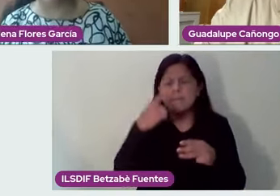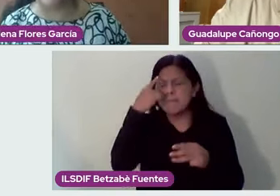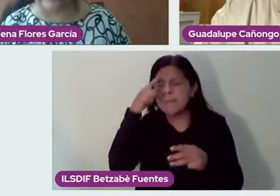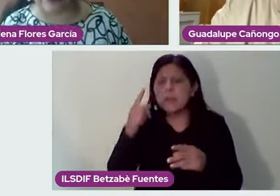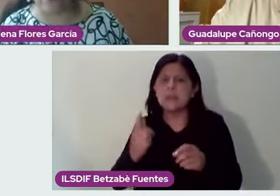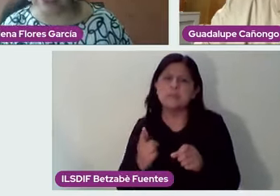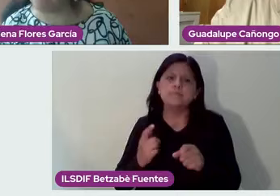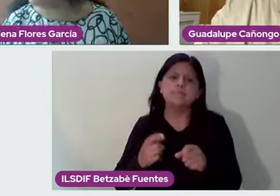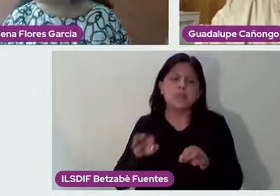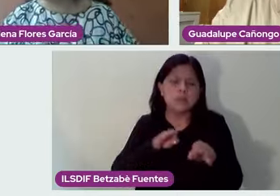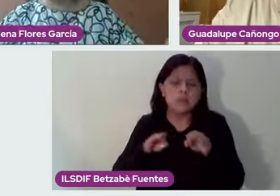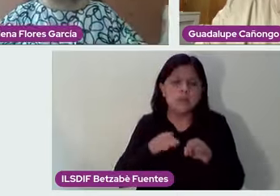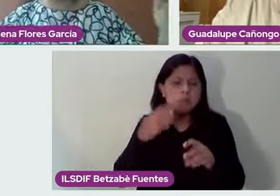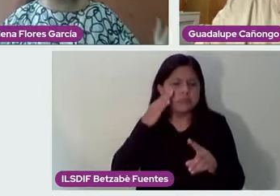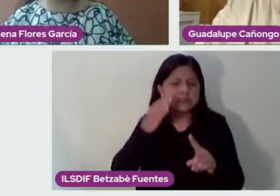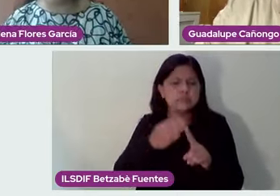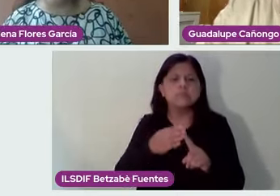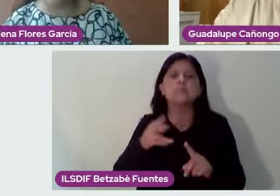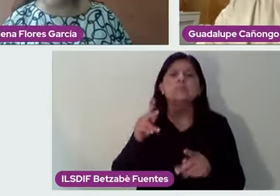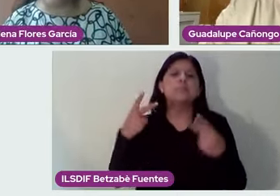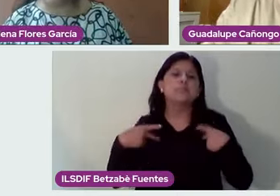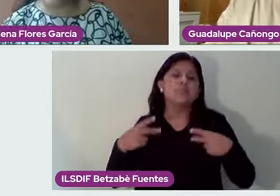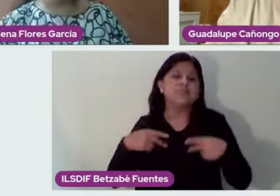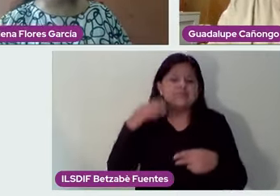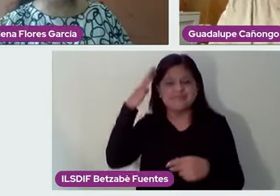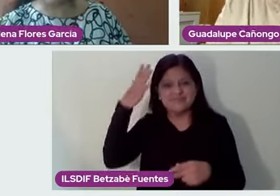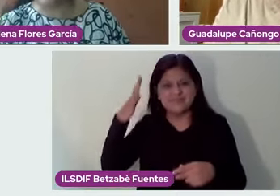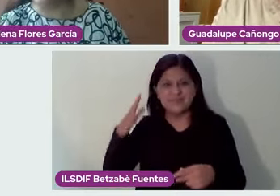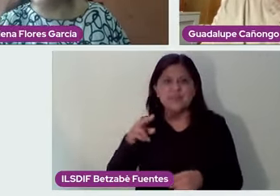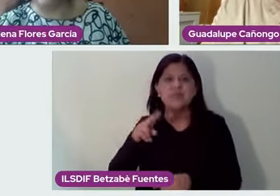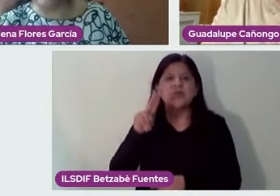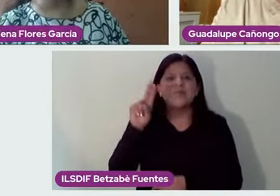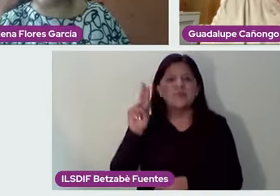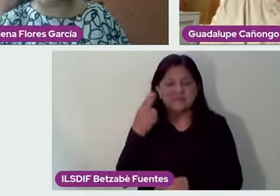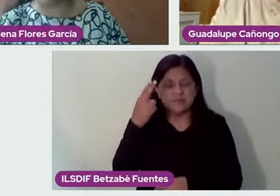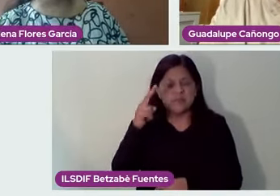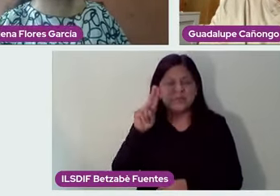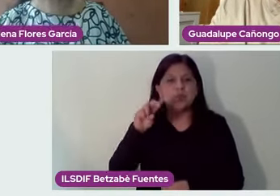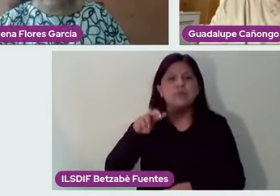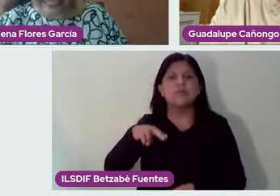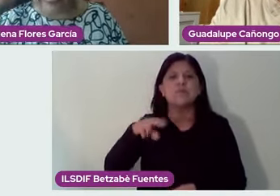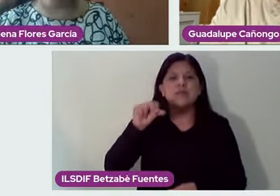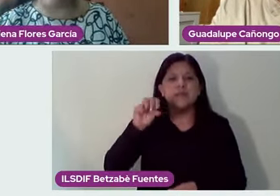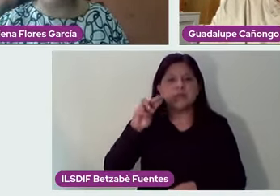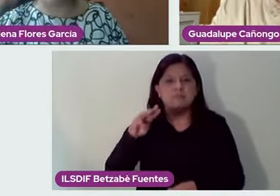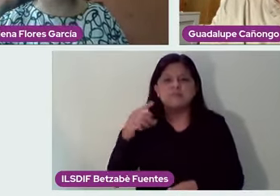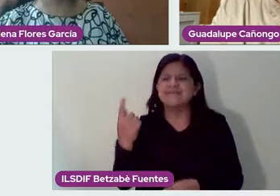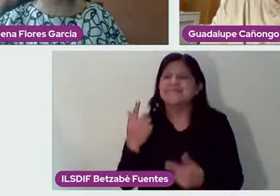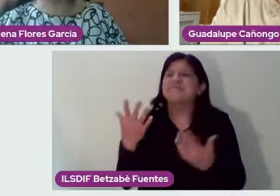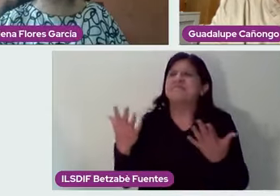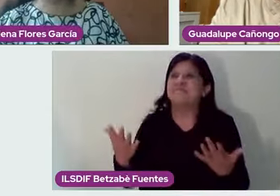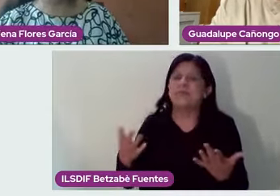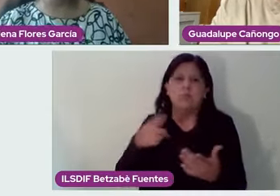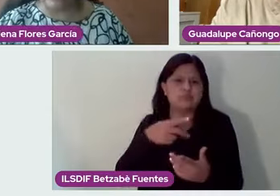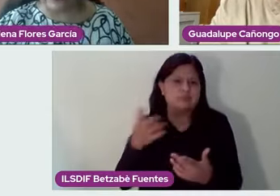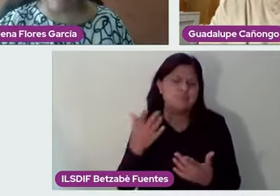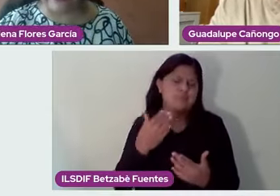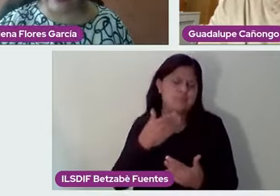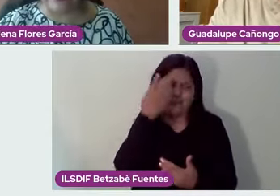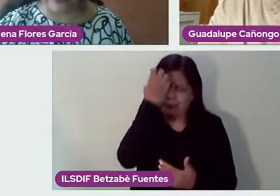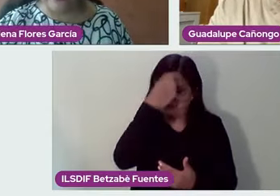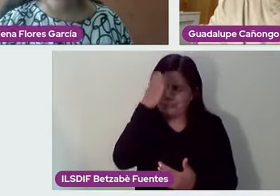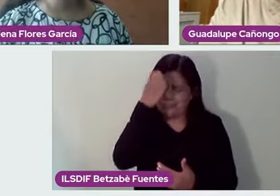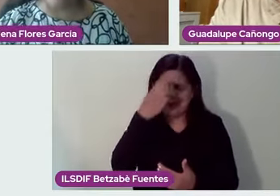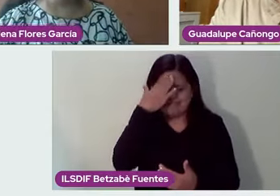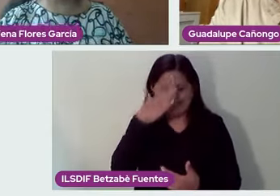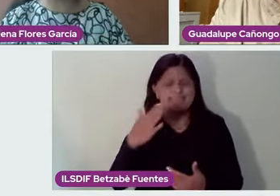social de la UNAM. ¿Qué le digo, maestra? Una plataforma tremenda en